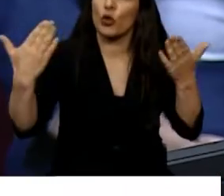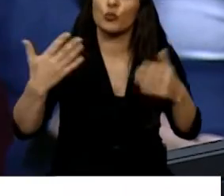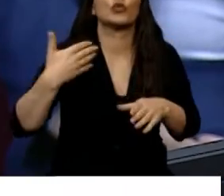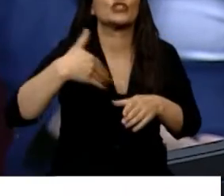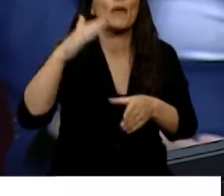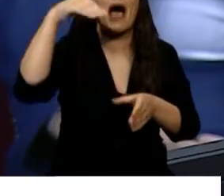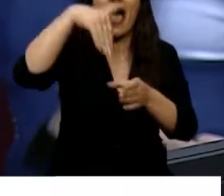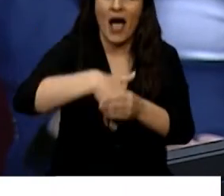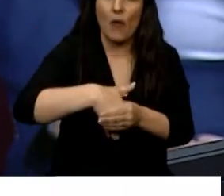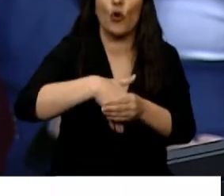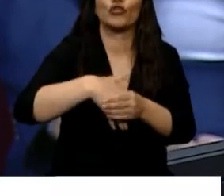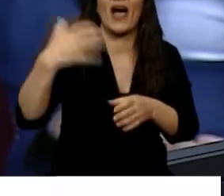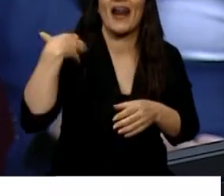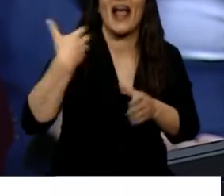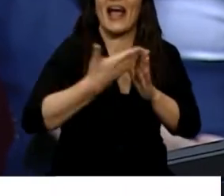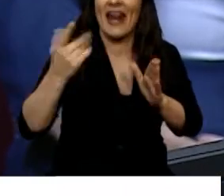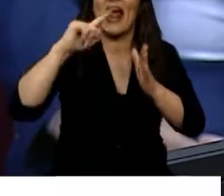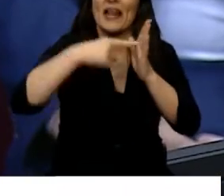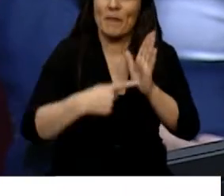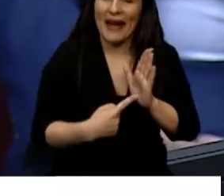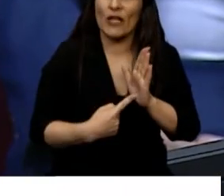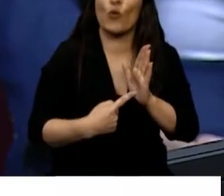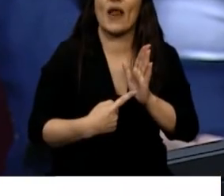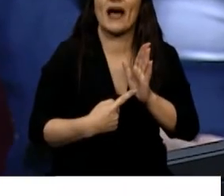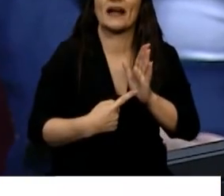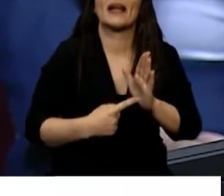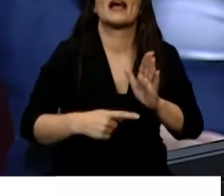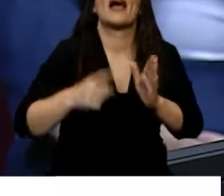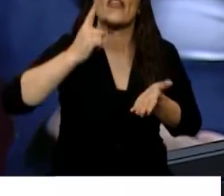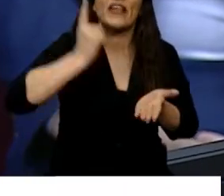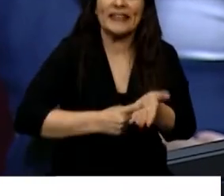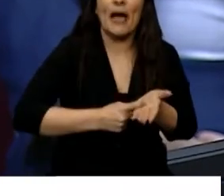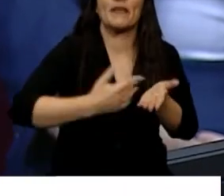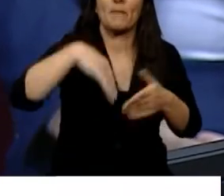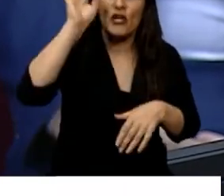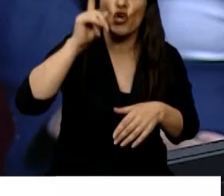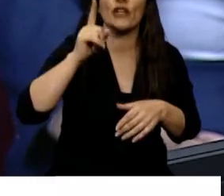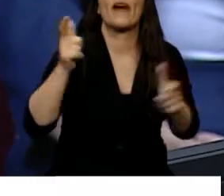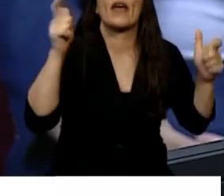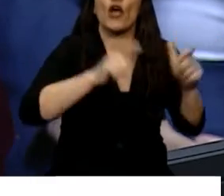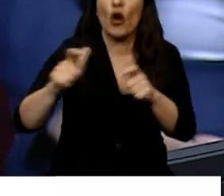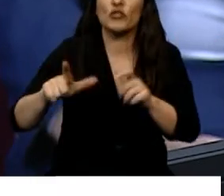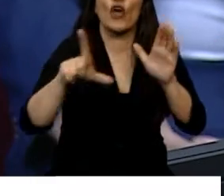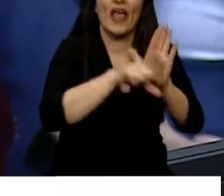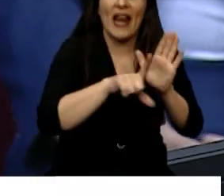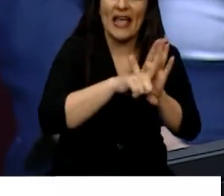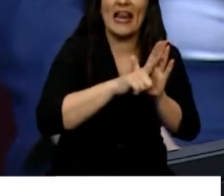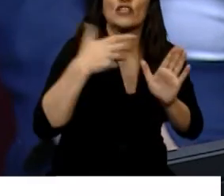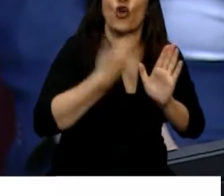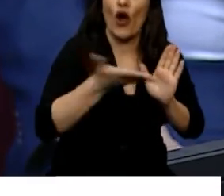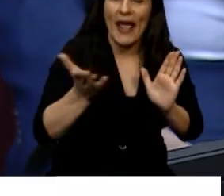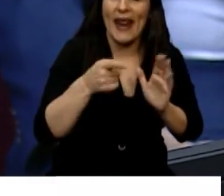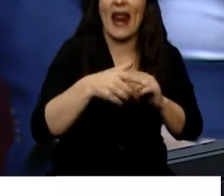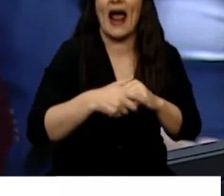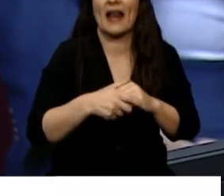Se va a votar en general y en particular el dictamen de mayoría de las comisiones de Legislación